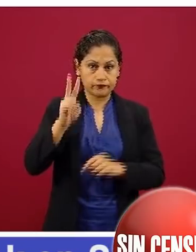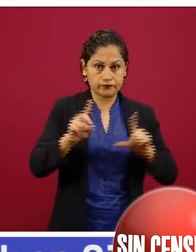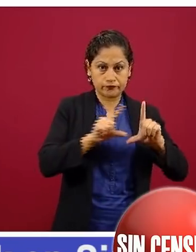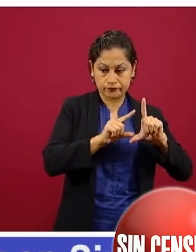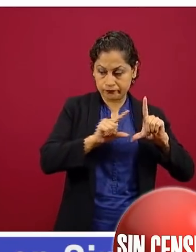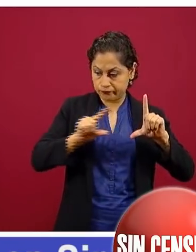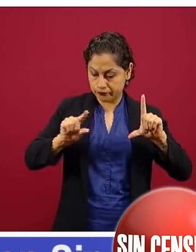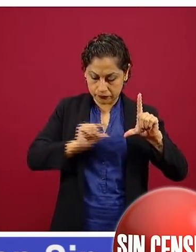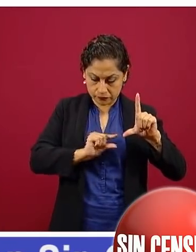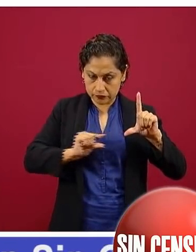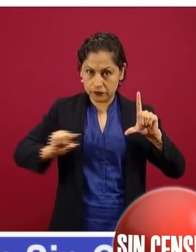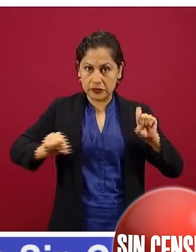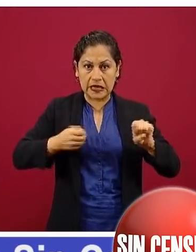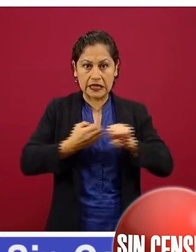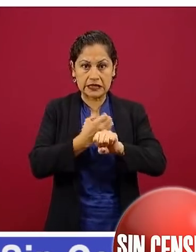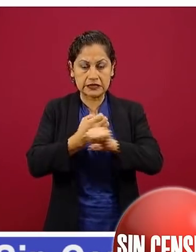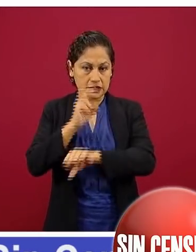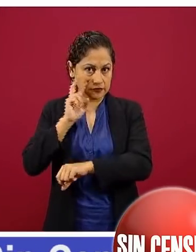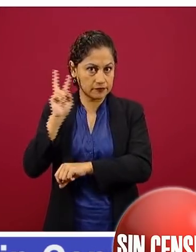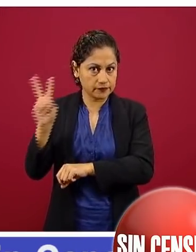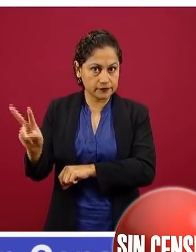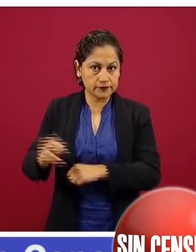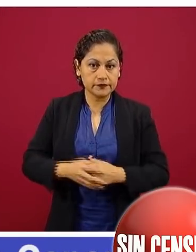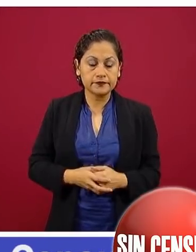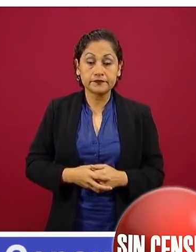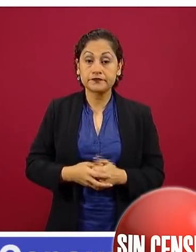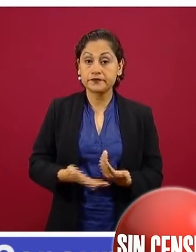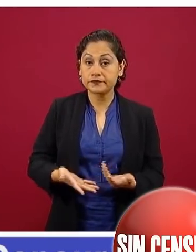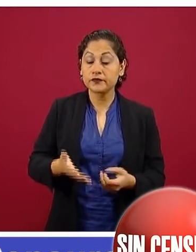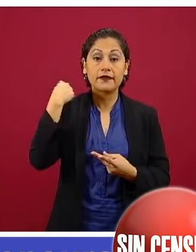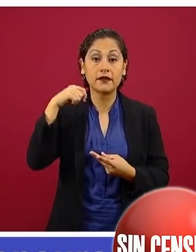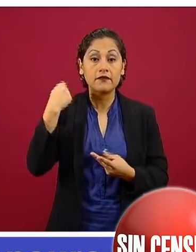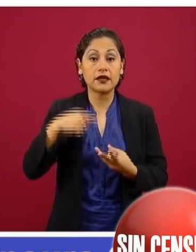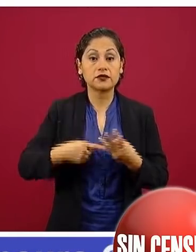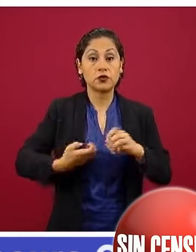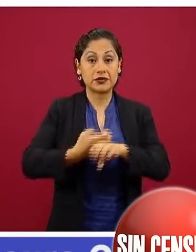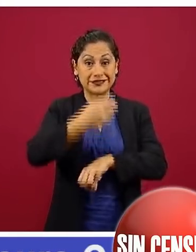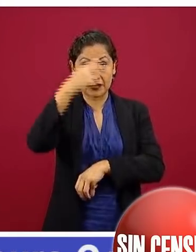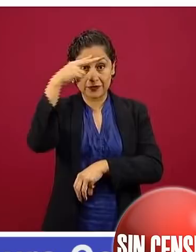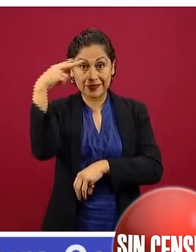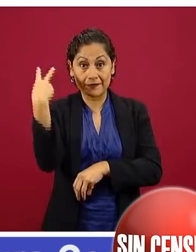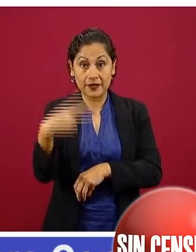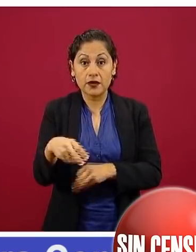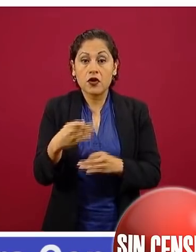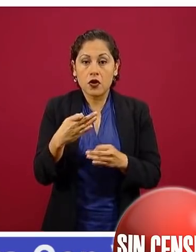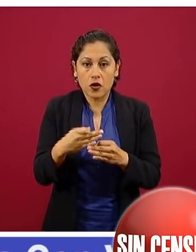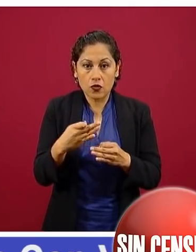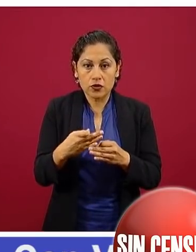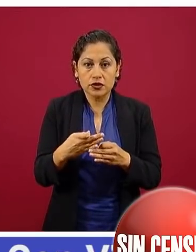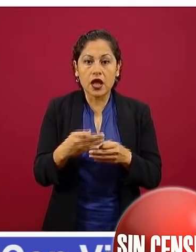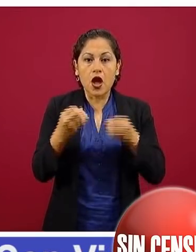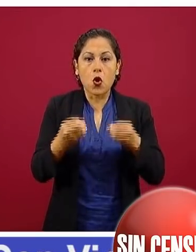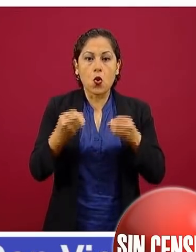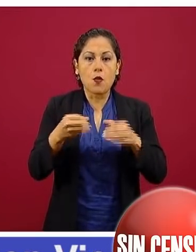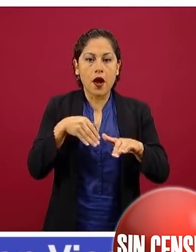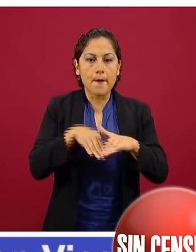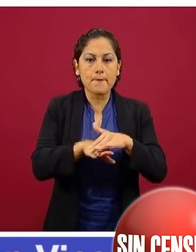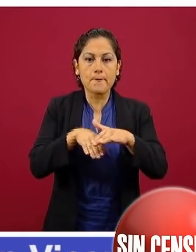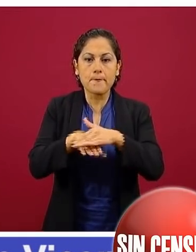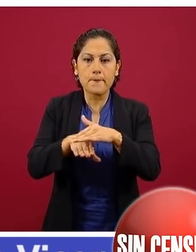en la gráfica. Sonora, Tabasco y estados son los que tienen ocupaciones mayores